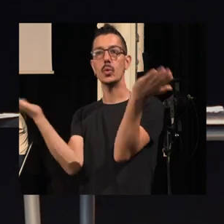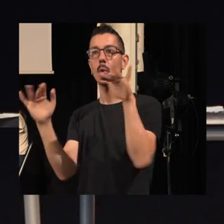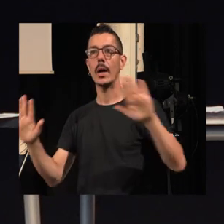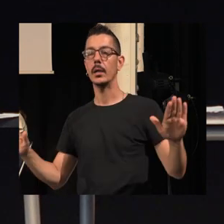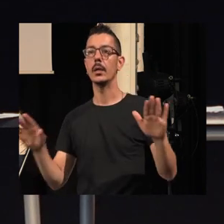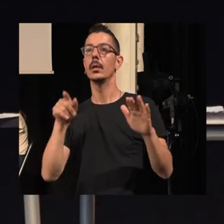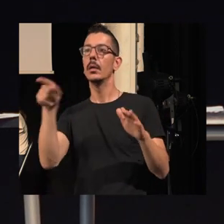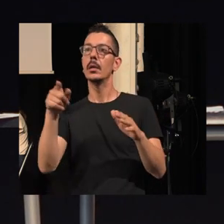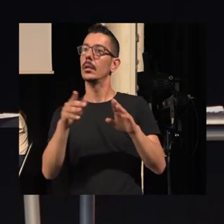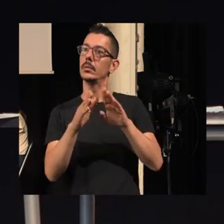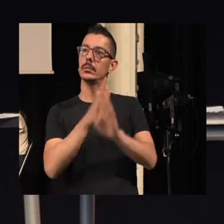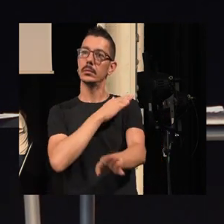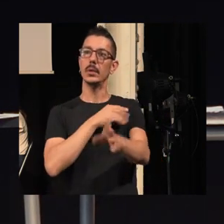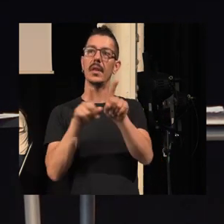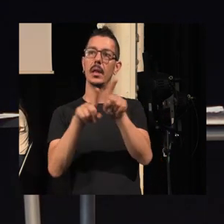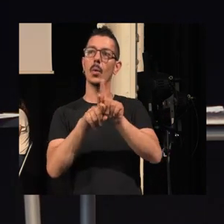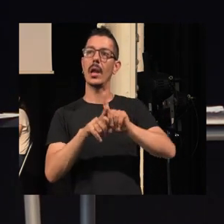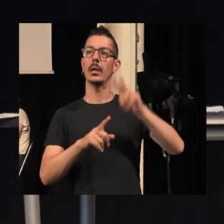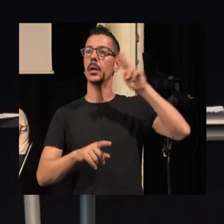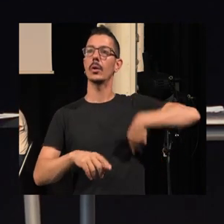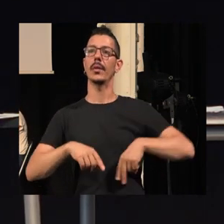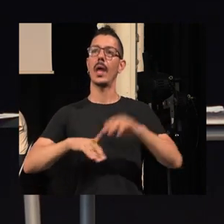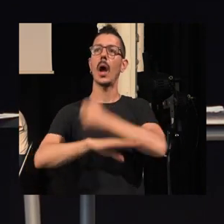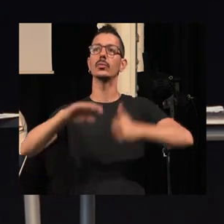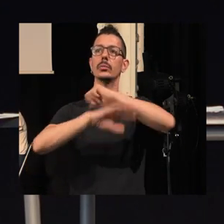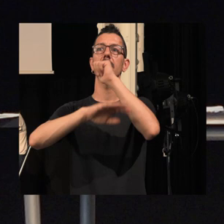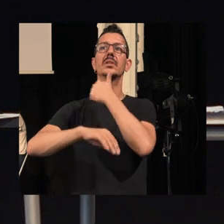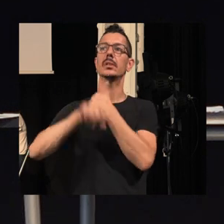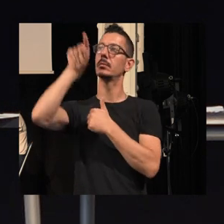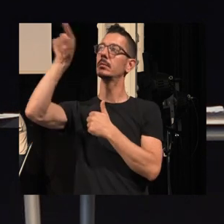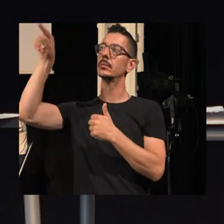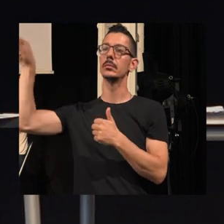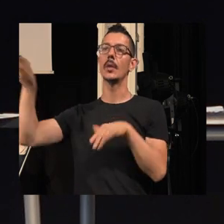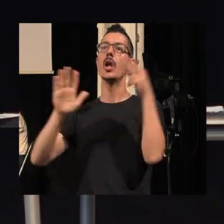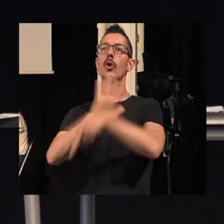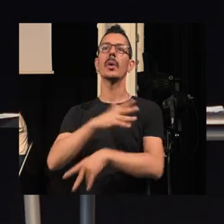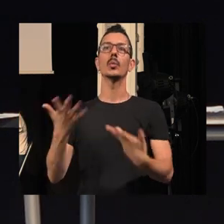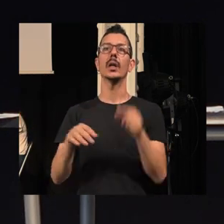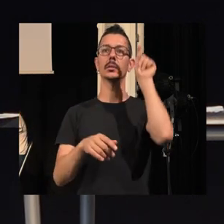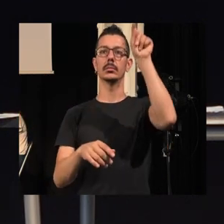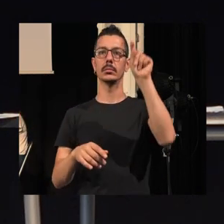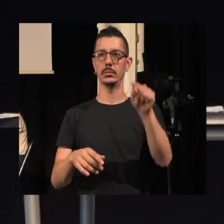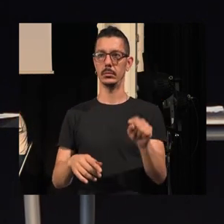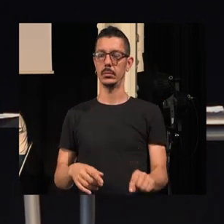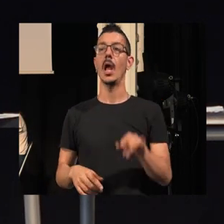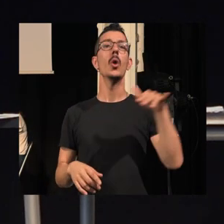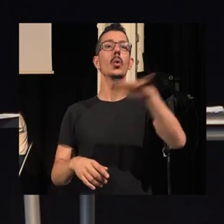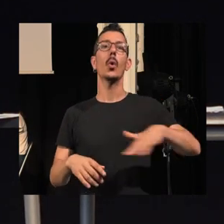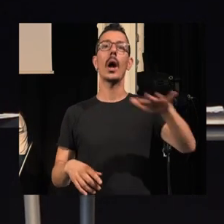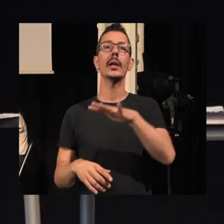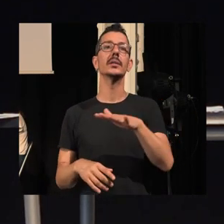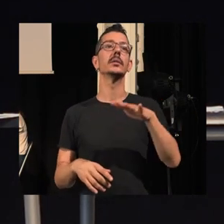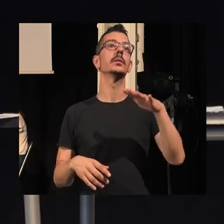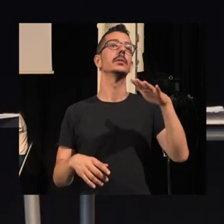reconoce una serie de autoridades, una serie de normas, una serie de lugares